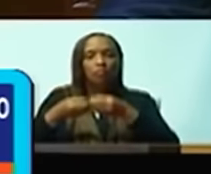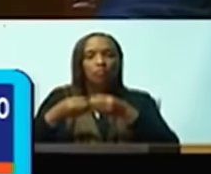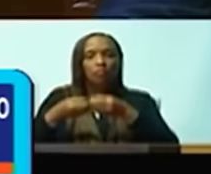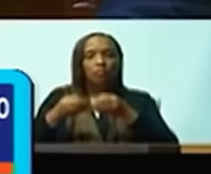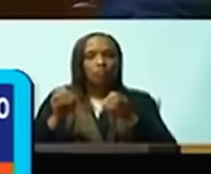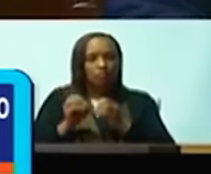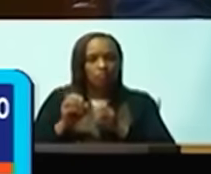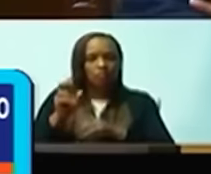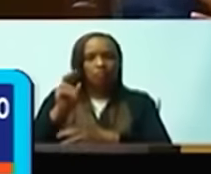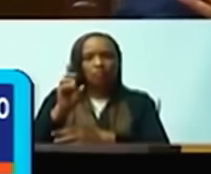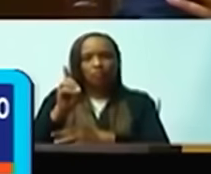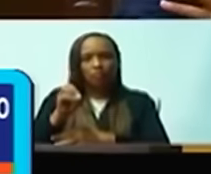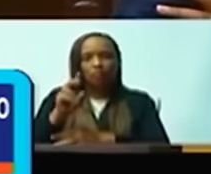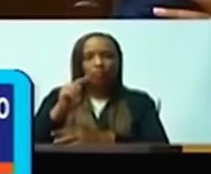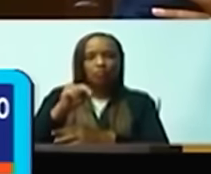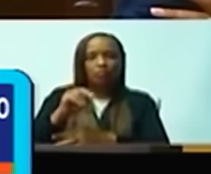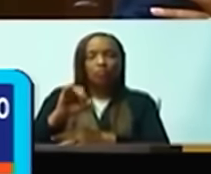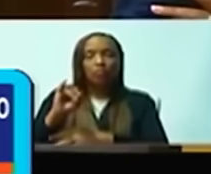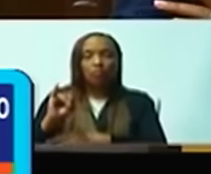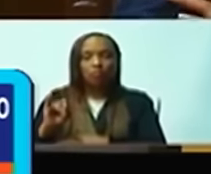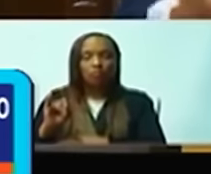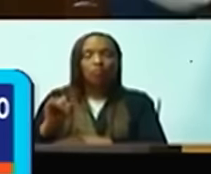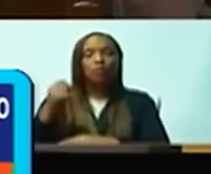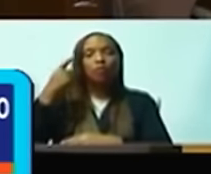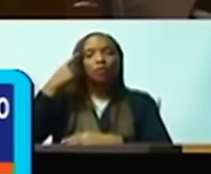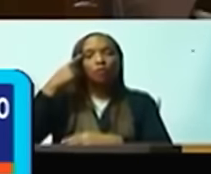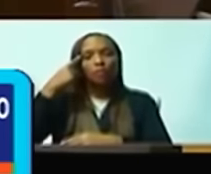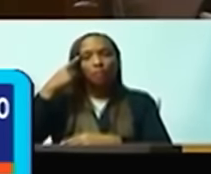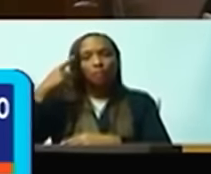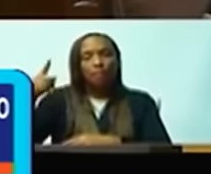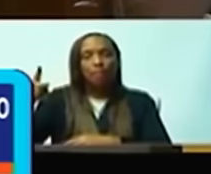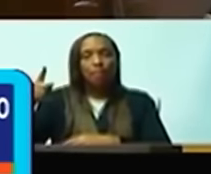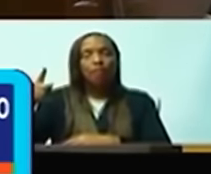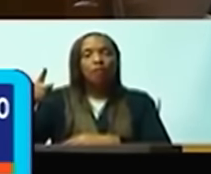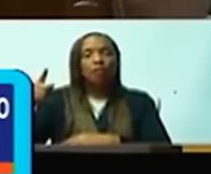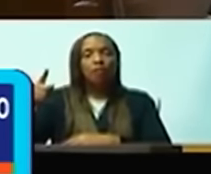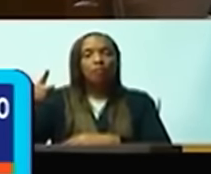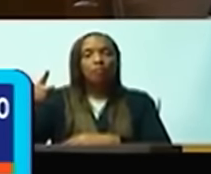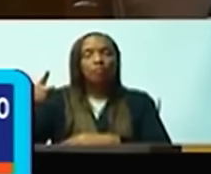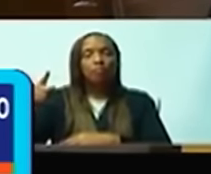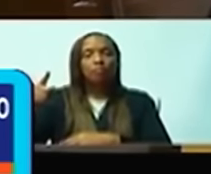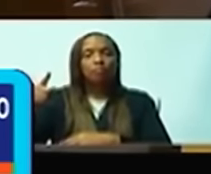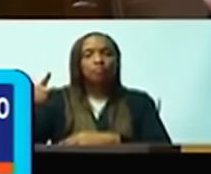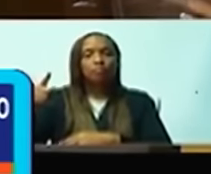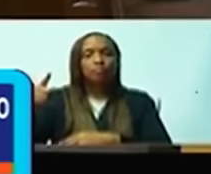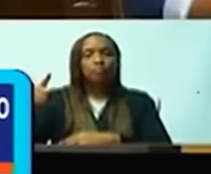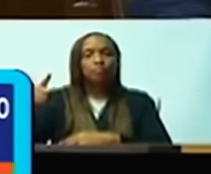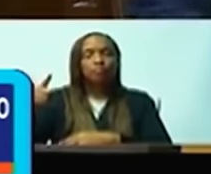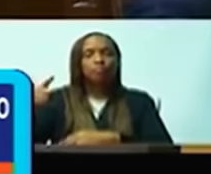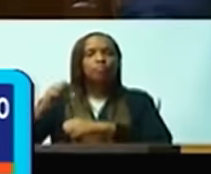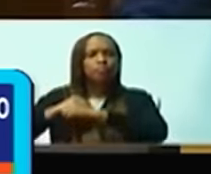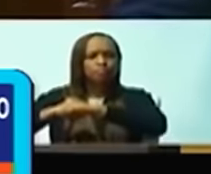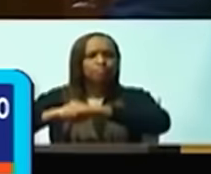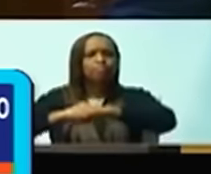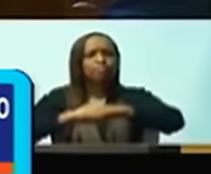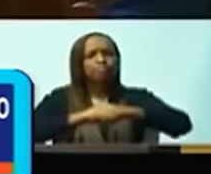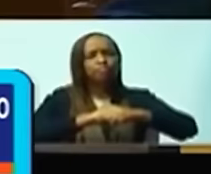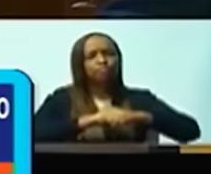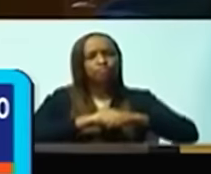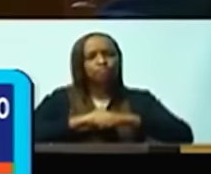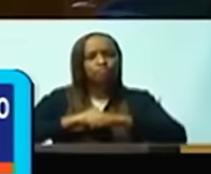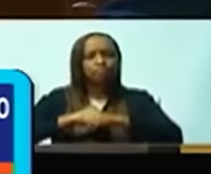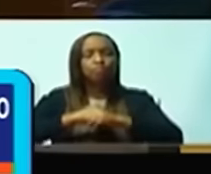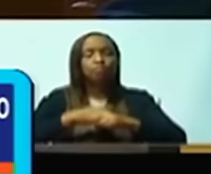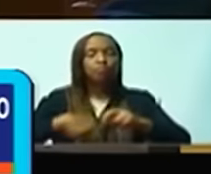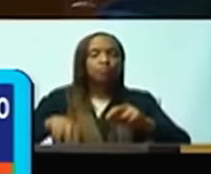cumplimiento de sus funciones de inteligencia y contrainteligencias a los fines de salvaguardar la seguridad nacional. Lo que se